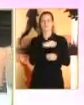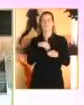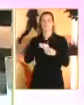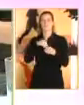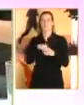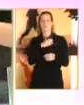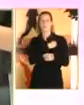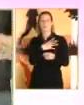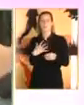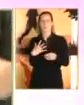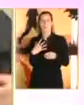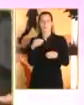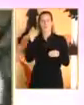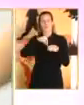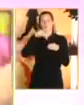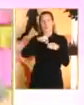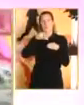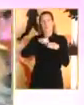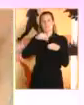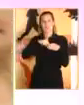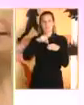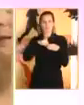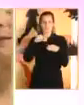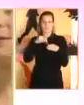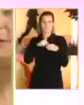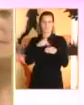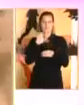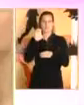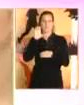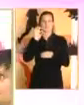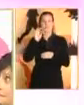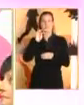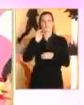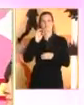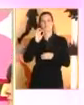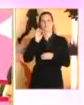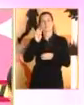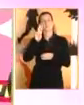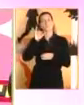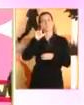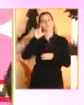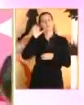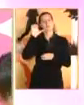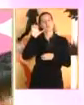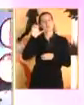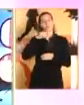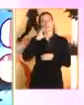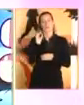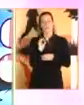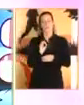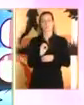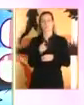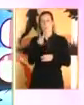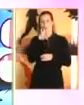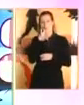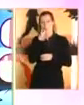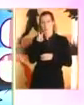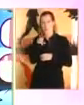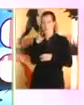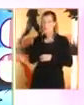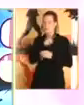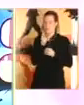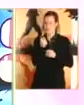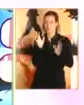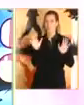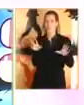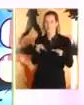la valeriana, que tiene un olorcillo. Tú acércate. No, la valeriana tiene un olor, bueno, que huele un poco mal. Huele un poco mal. Pero cuando te lo acercas